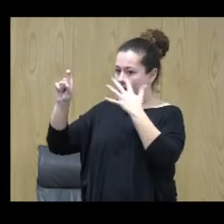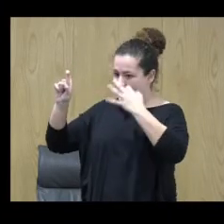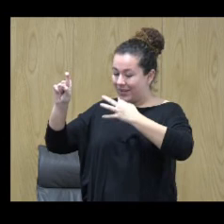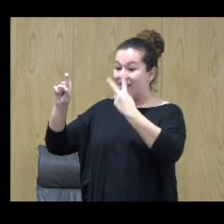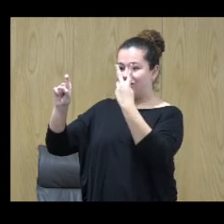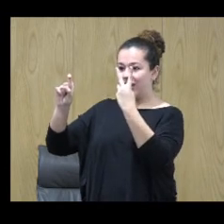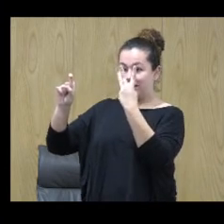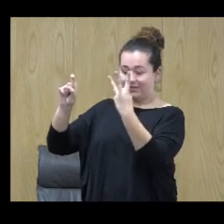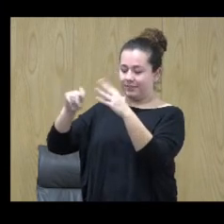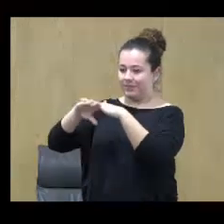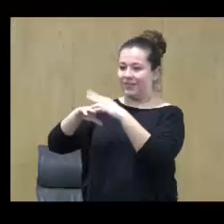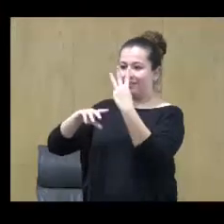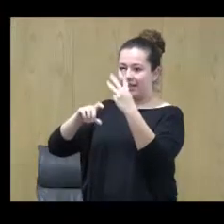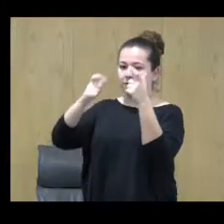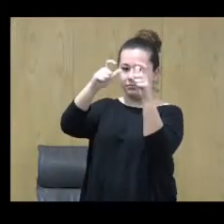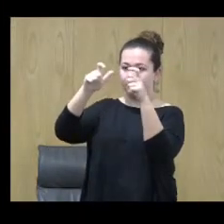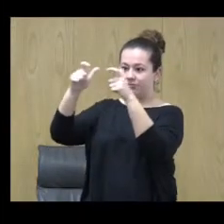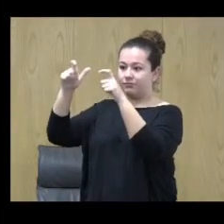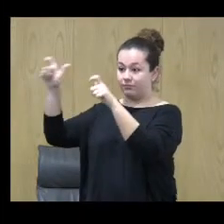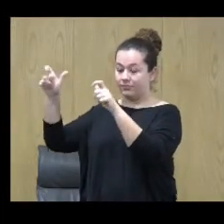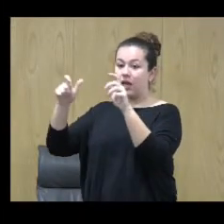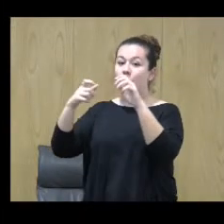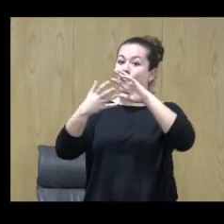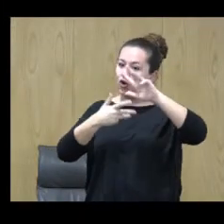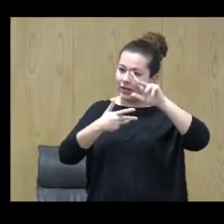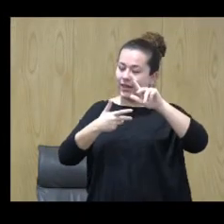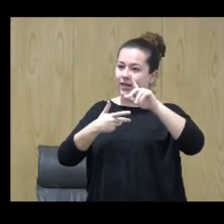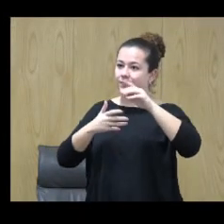secciones importantes en las noticias.